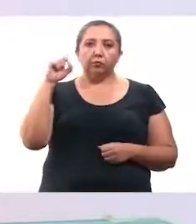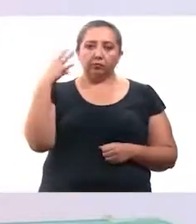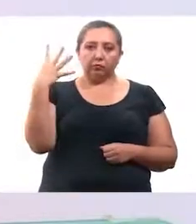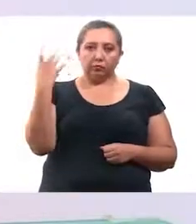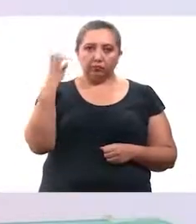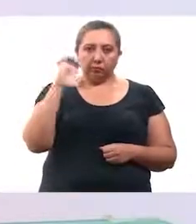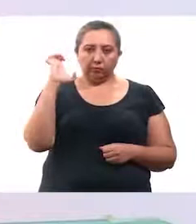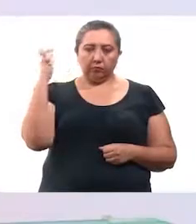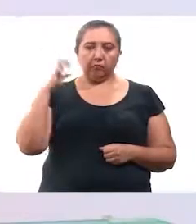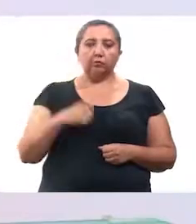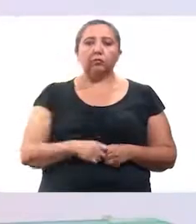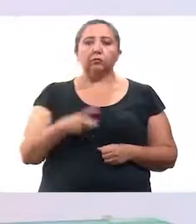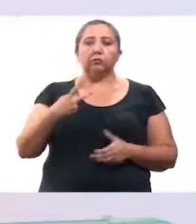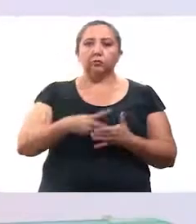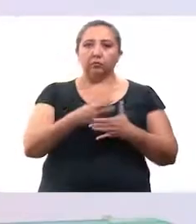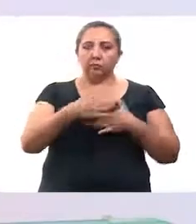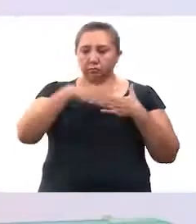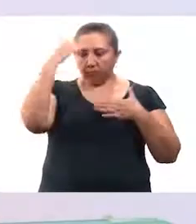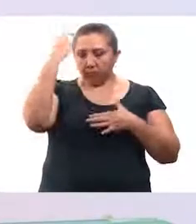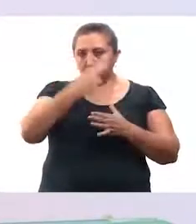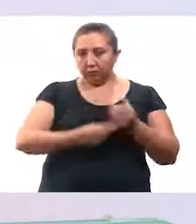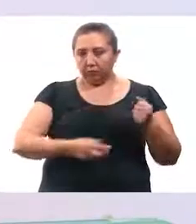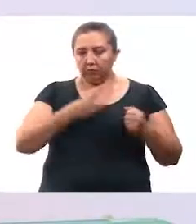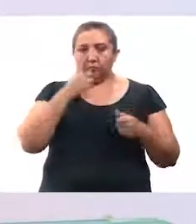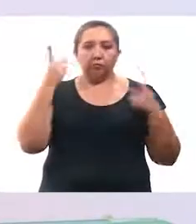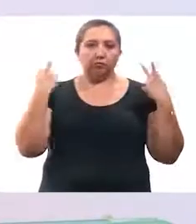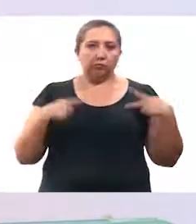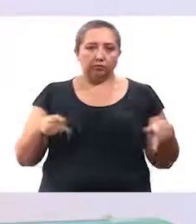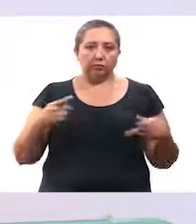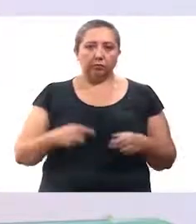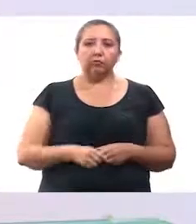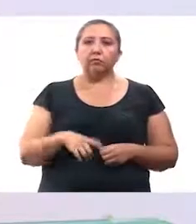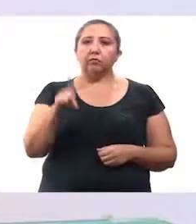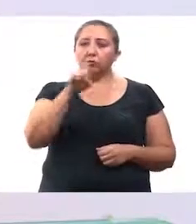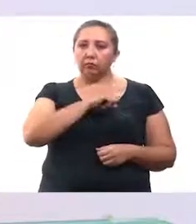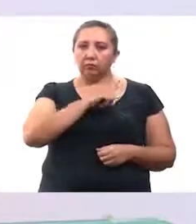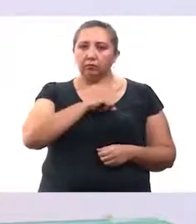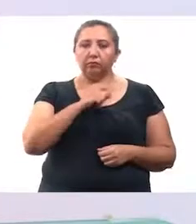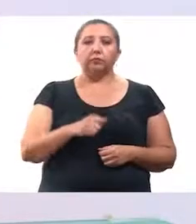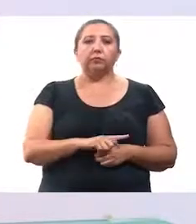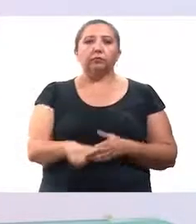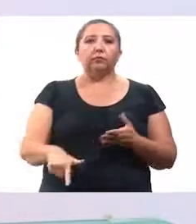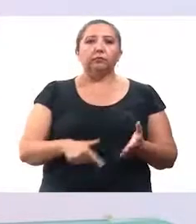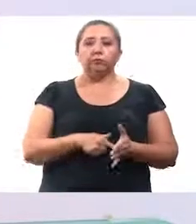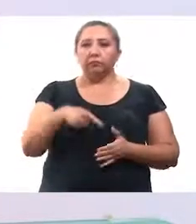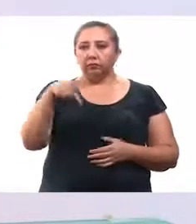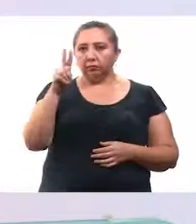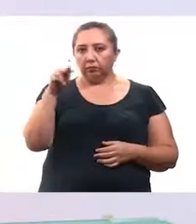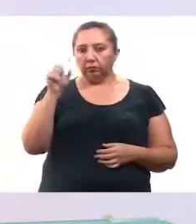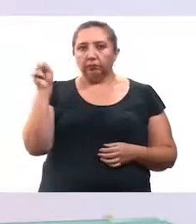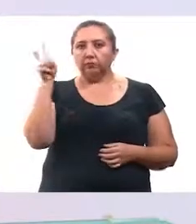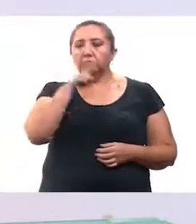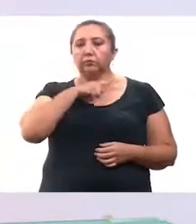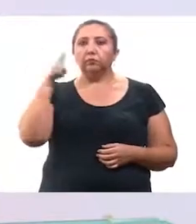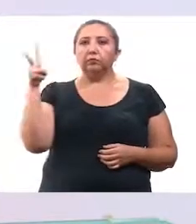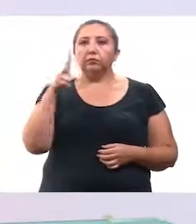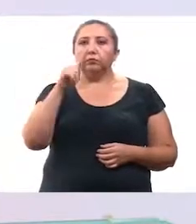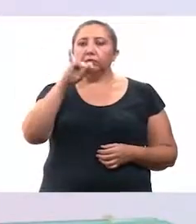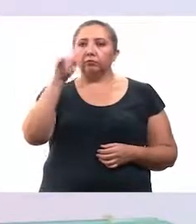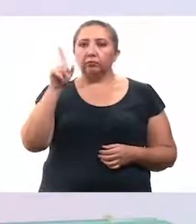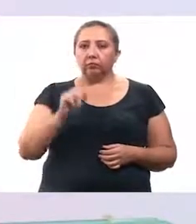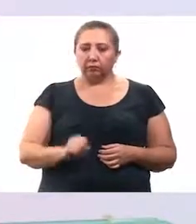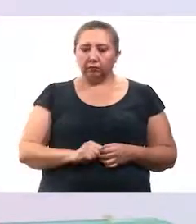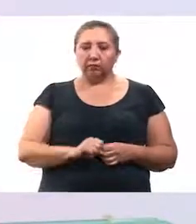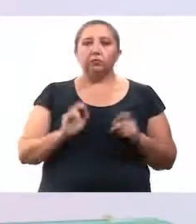24 de enero arrancará este proceso para ambos sectores de población, únicamente en las demarcaciones de Canacín, Valladolid,